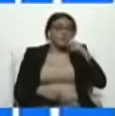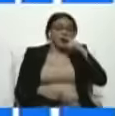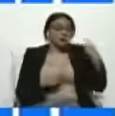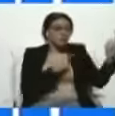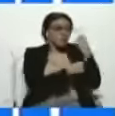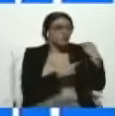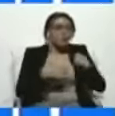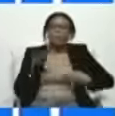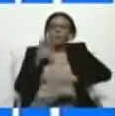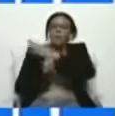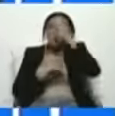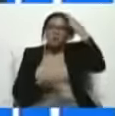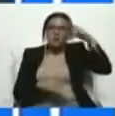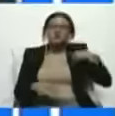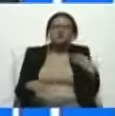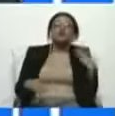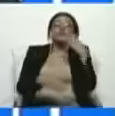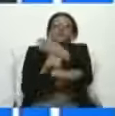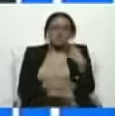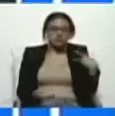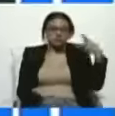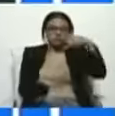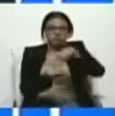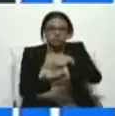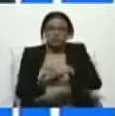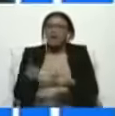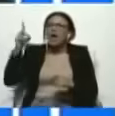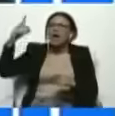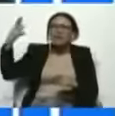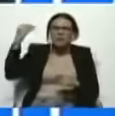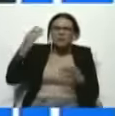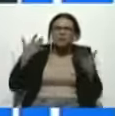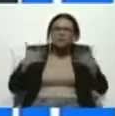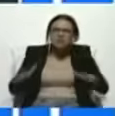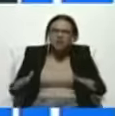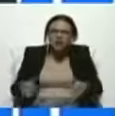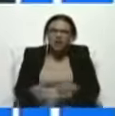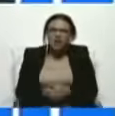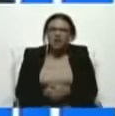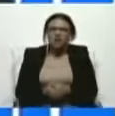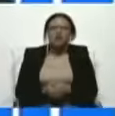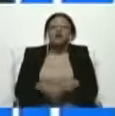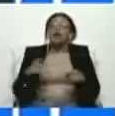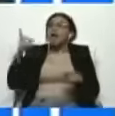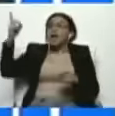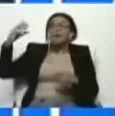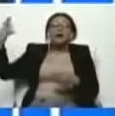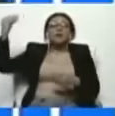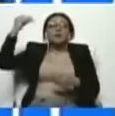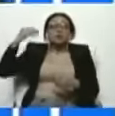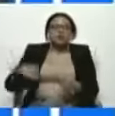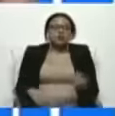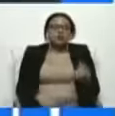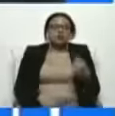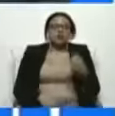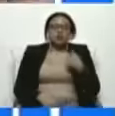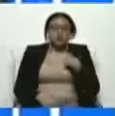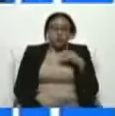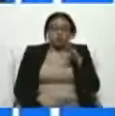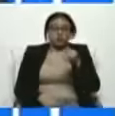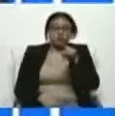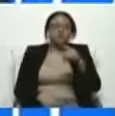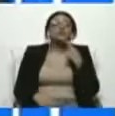gringos. ¿Y saben lo que nos dijeron? Que Maduro escoja el país del mundo donde se quiere ir, le damos los millones de dólares, le damos una